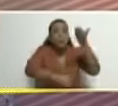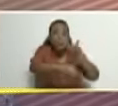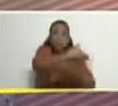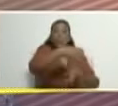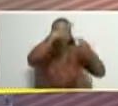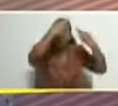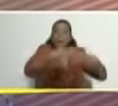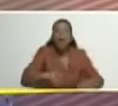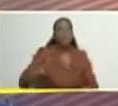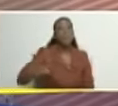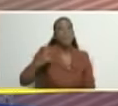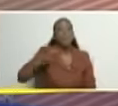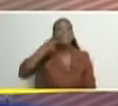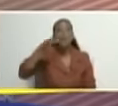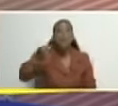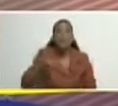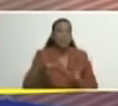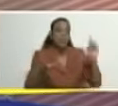relaciones diplomáticas.